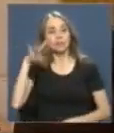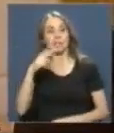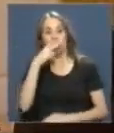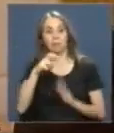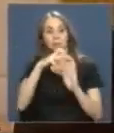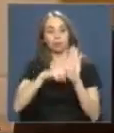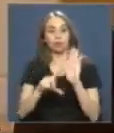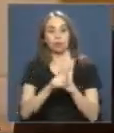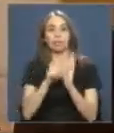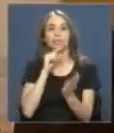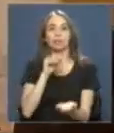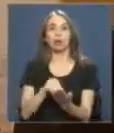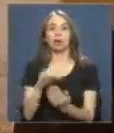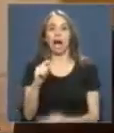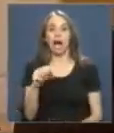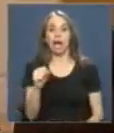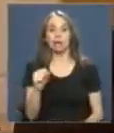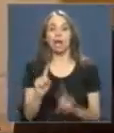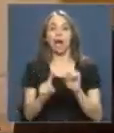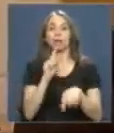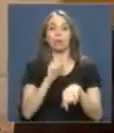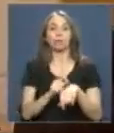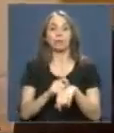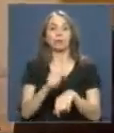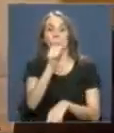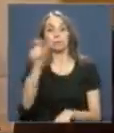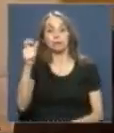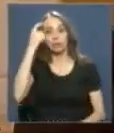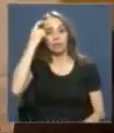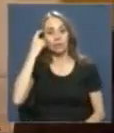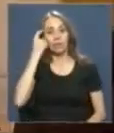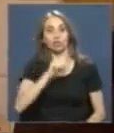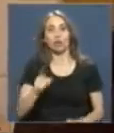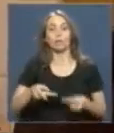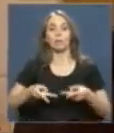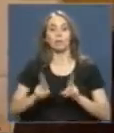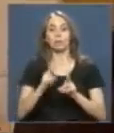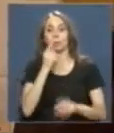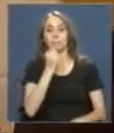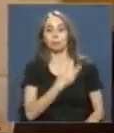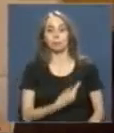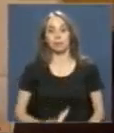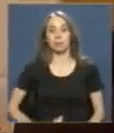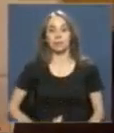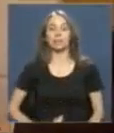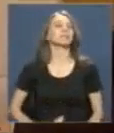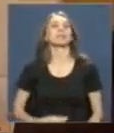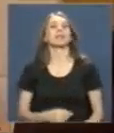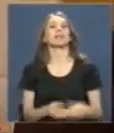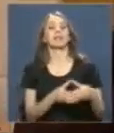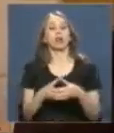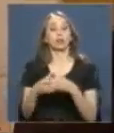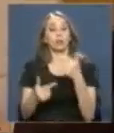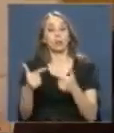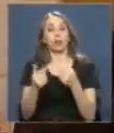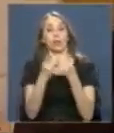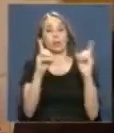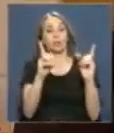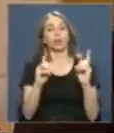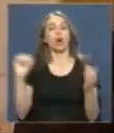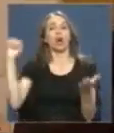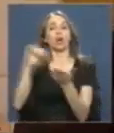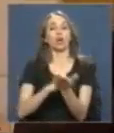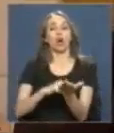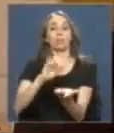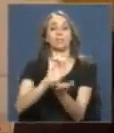pero quiero que quede en acta, porque en algún minuto alguien se va a acordar. No toleremos, presidente, las fuerzas democráticas, el golpe de Estado blando del